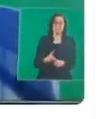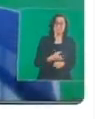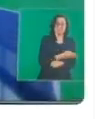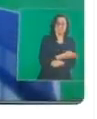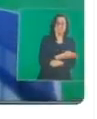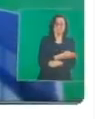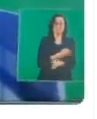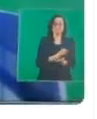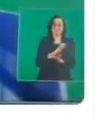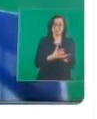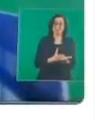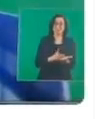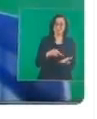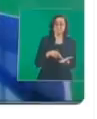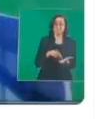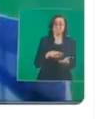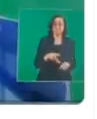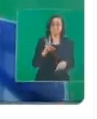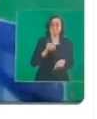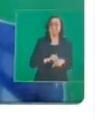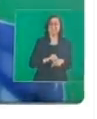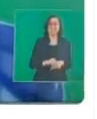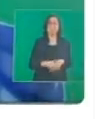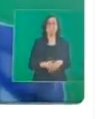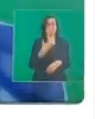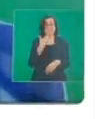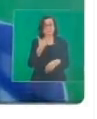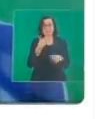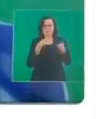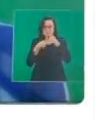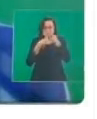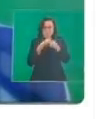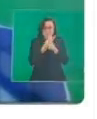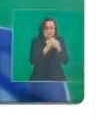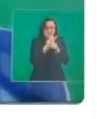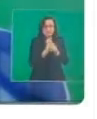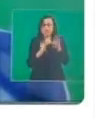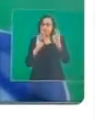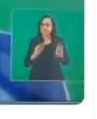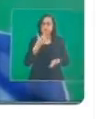En efecto, muy buen trabajo de investigación periodística.